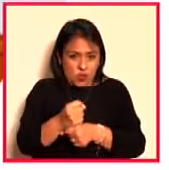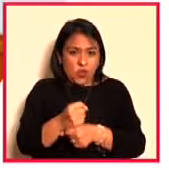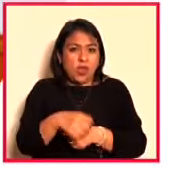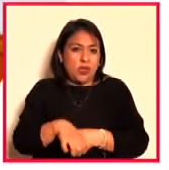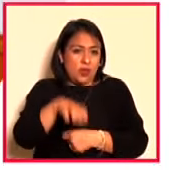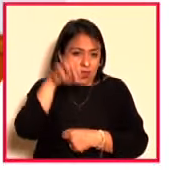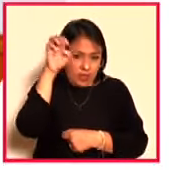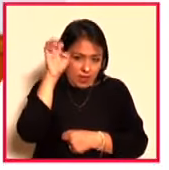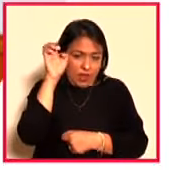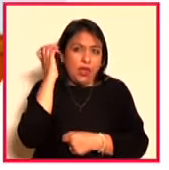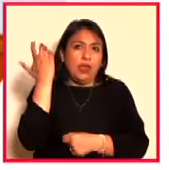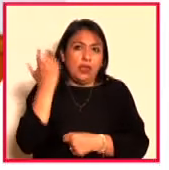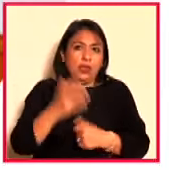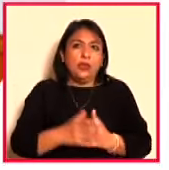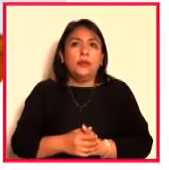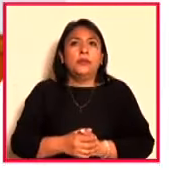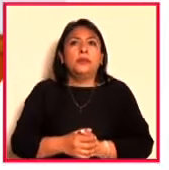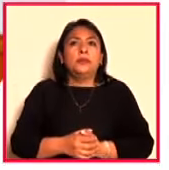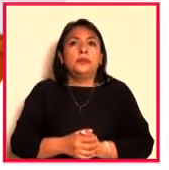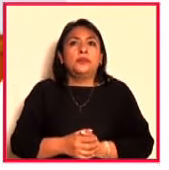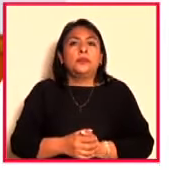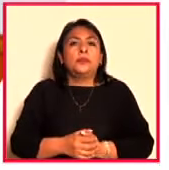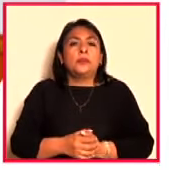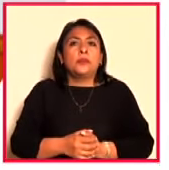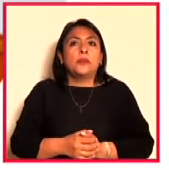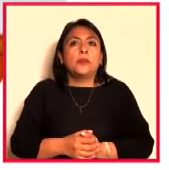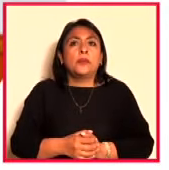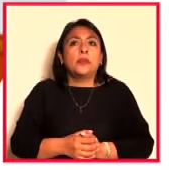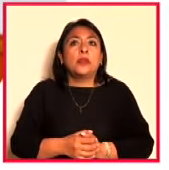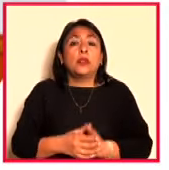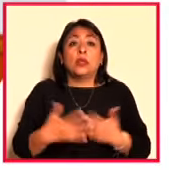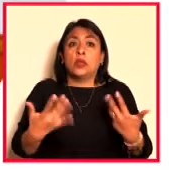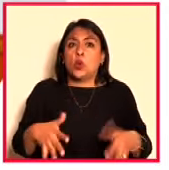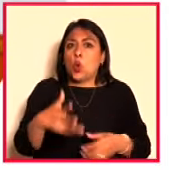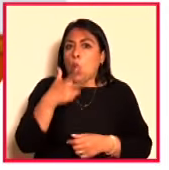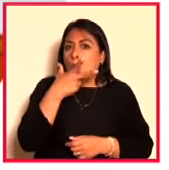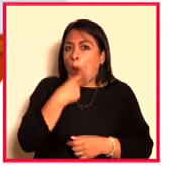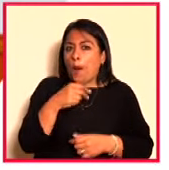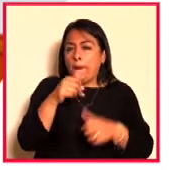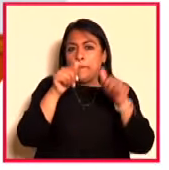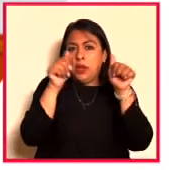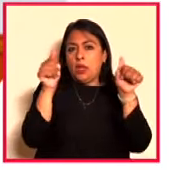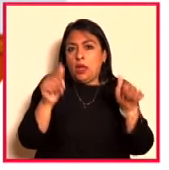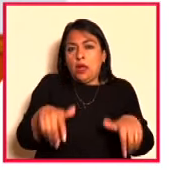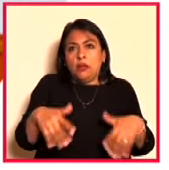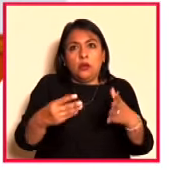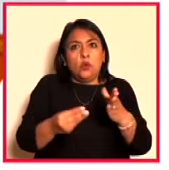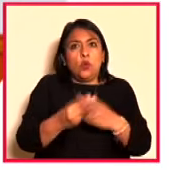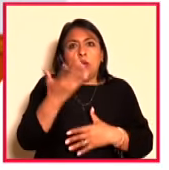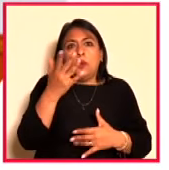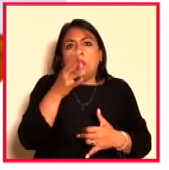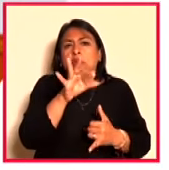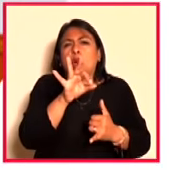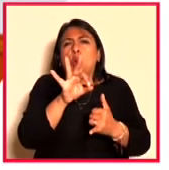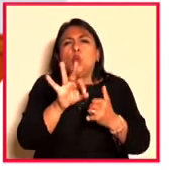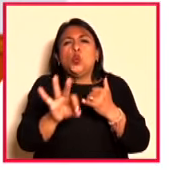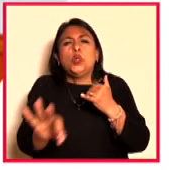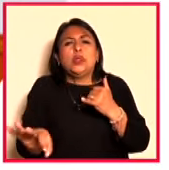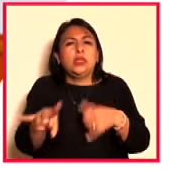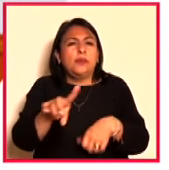un aniversario un poquito más redondo, Rafa. ¿Qué hombre, qué artista innovador hasta el último de sus